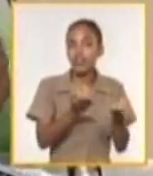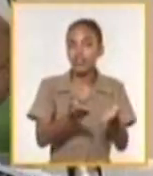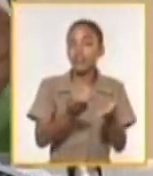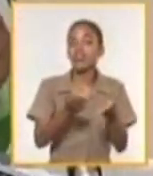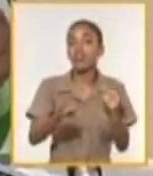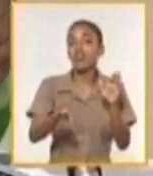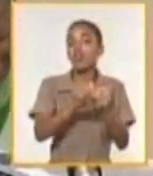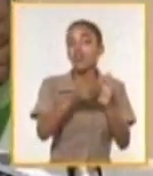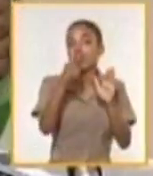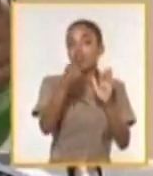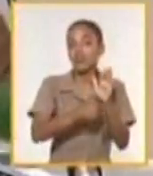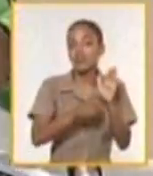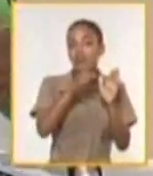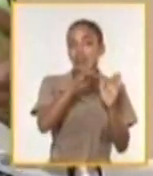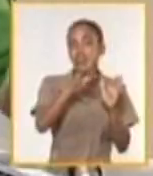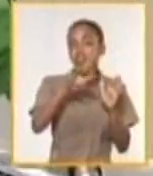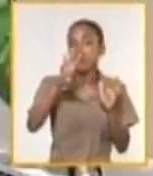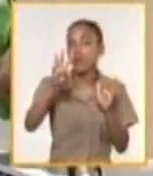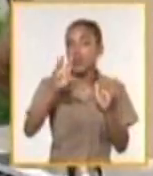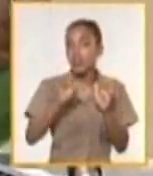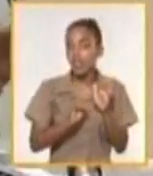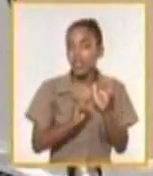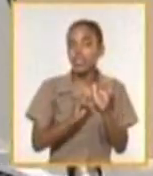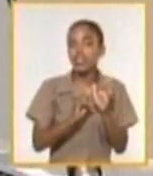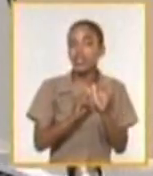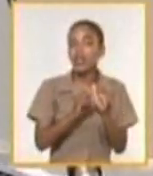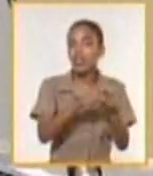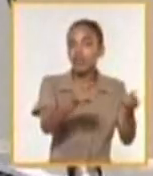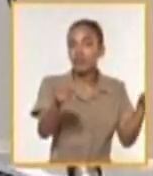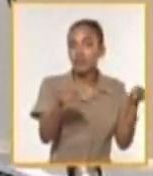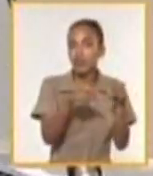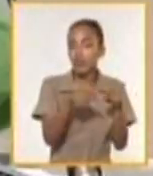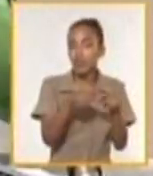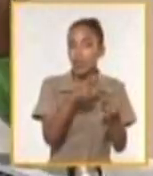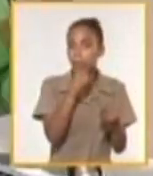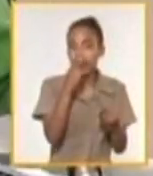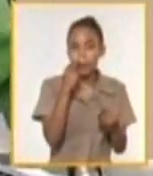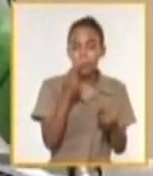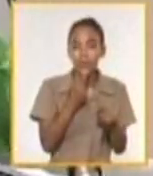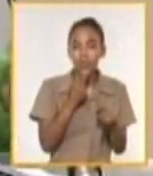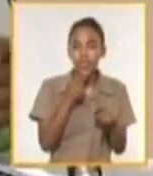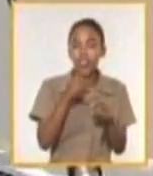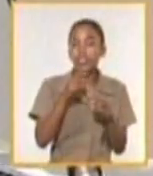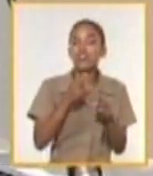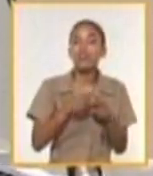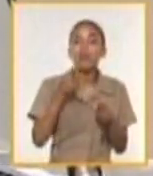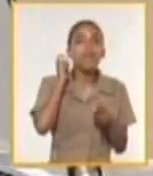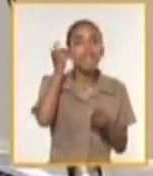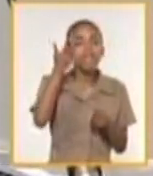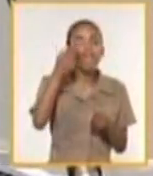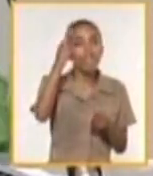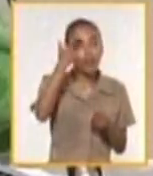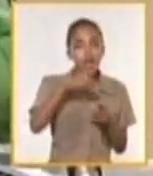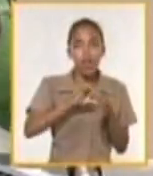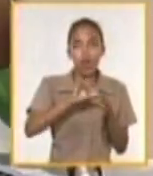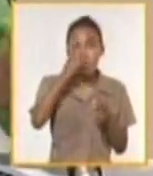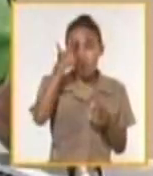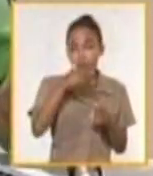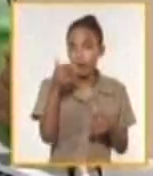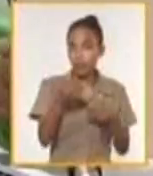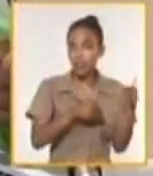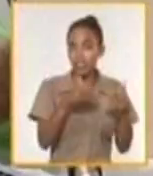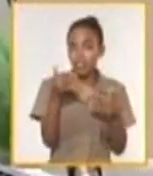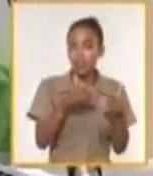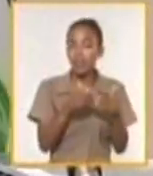fragua martiana, precisamente en el rincón martiano de la fragua. Participa en la marcha de las antorchas y